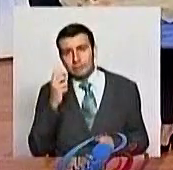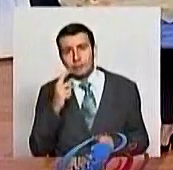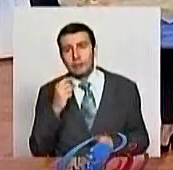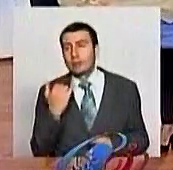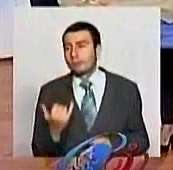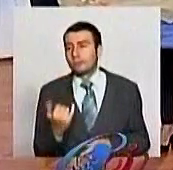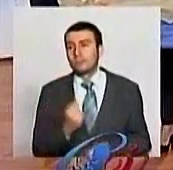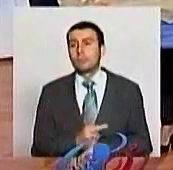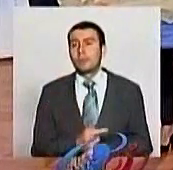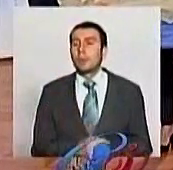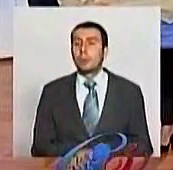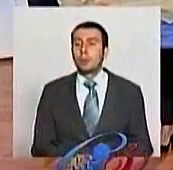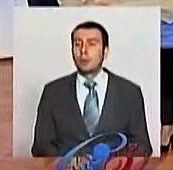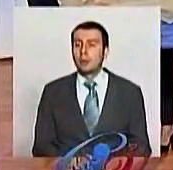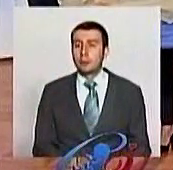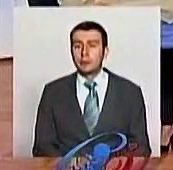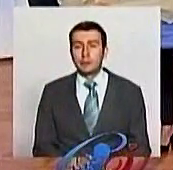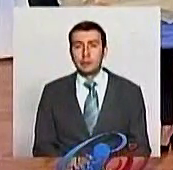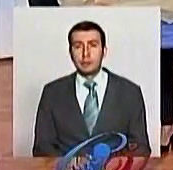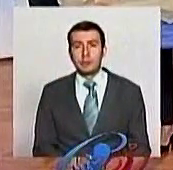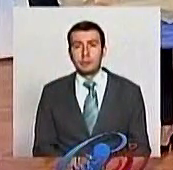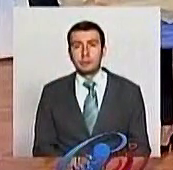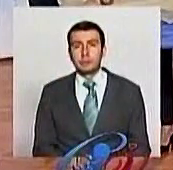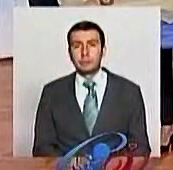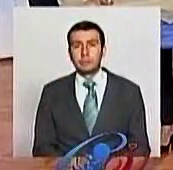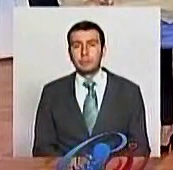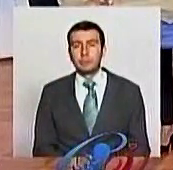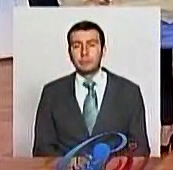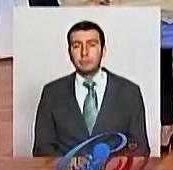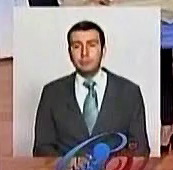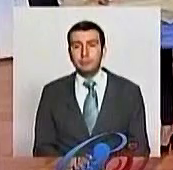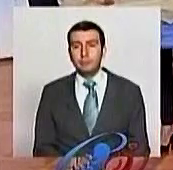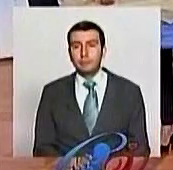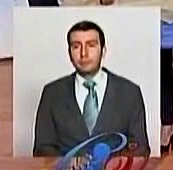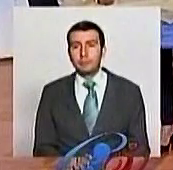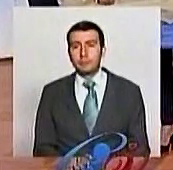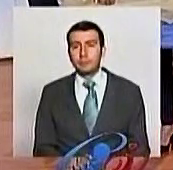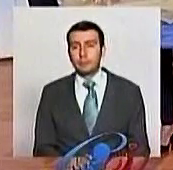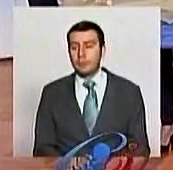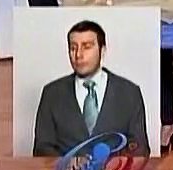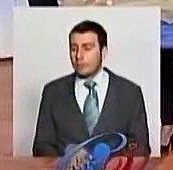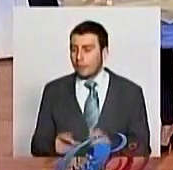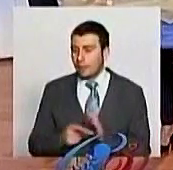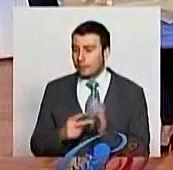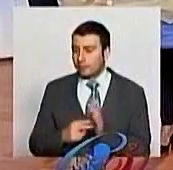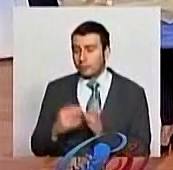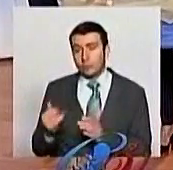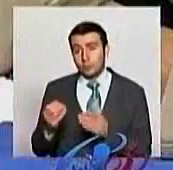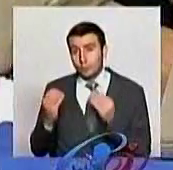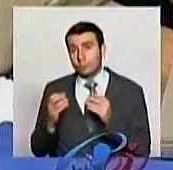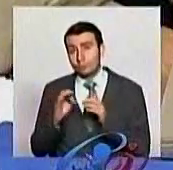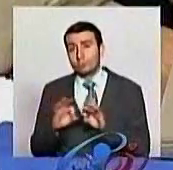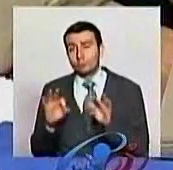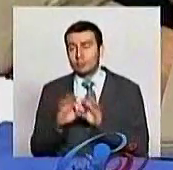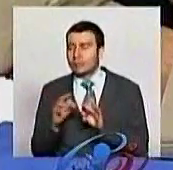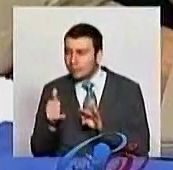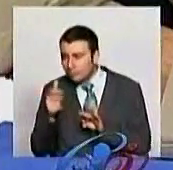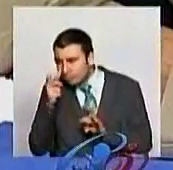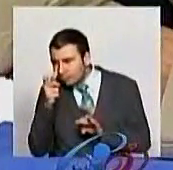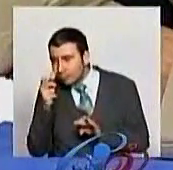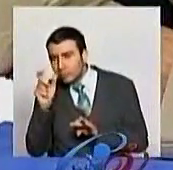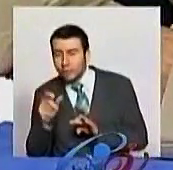enfermedad coronaria, ¿cierto? Entonces ahí es muy importante eso, la valoración